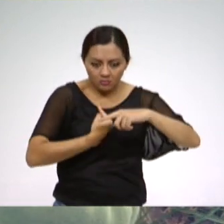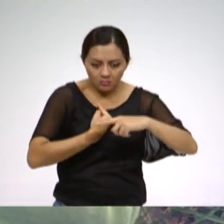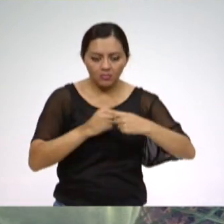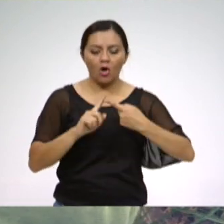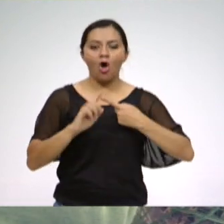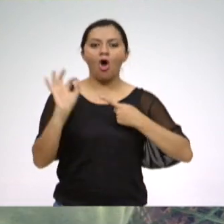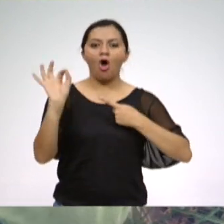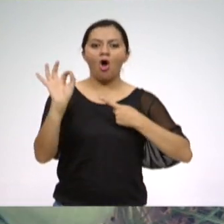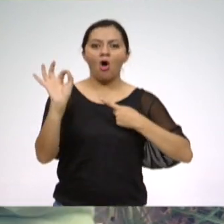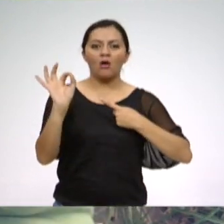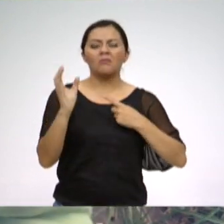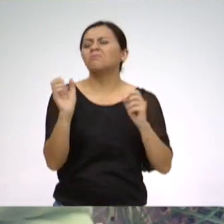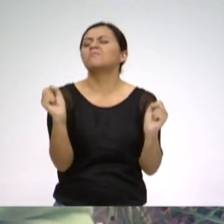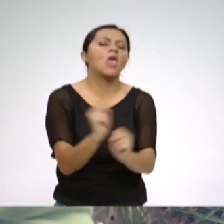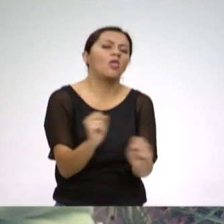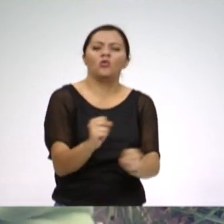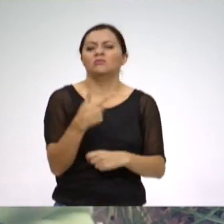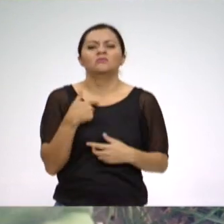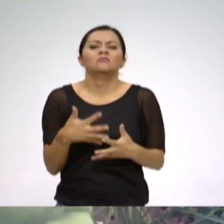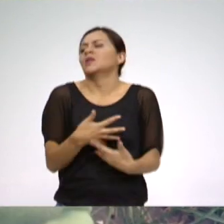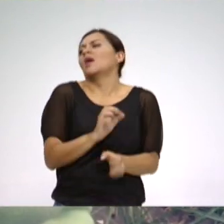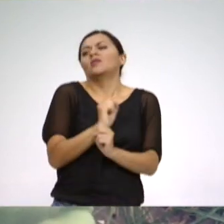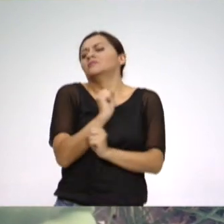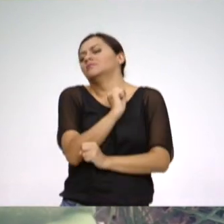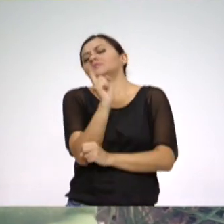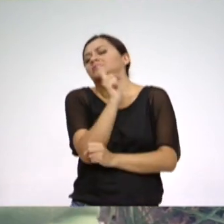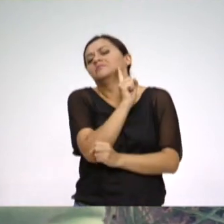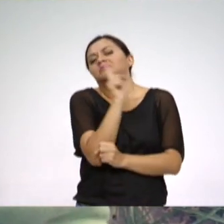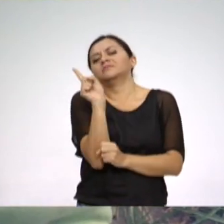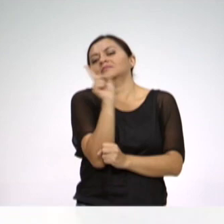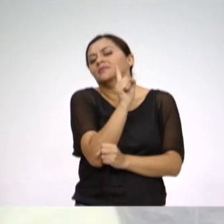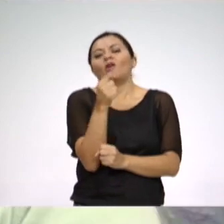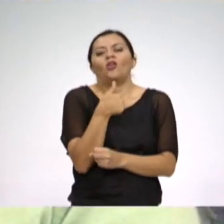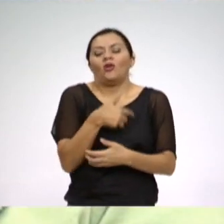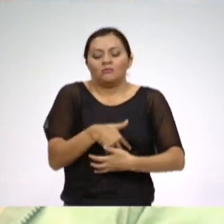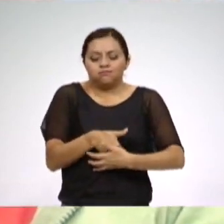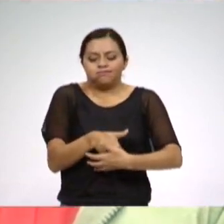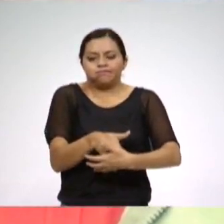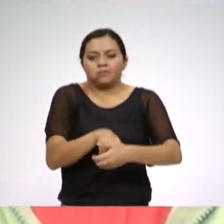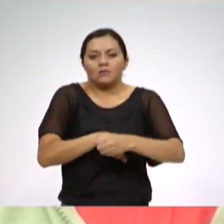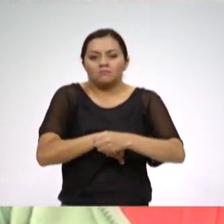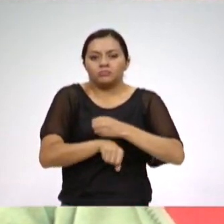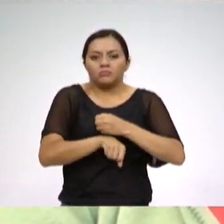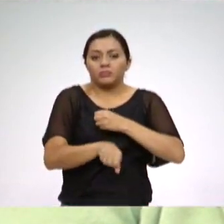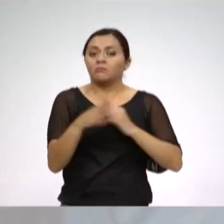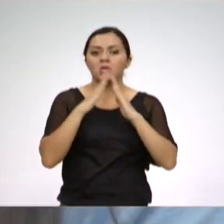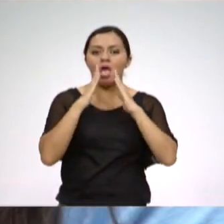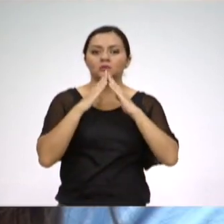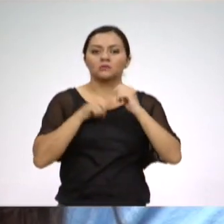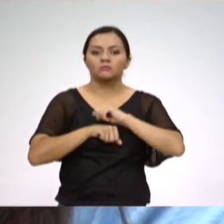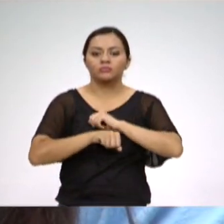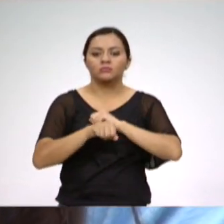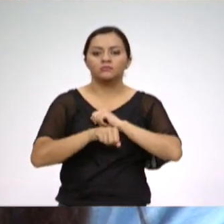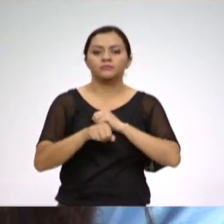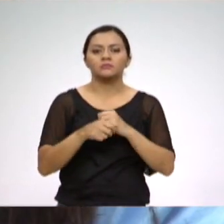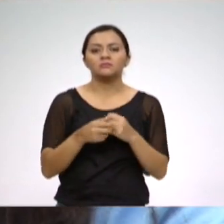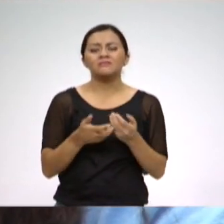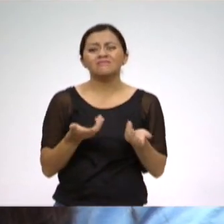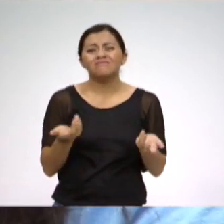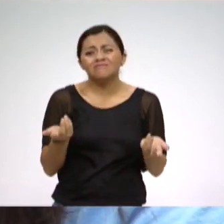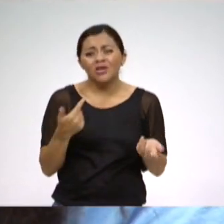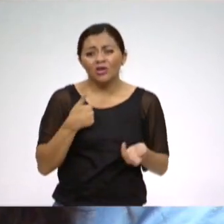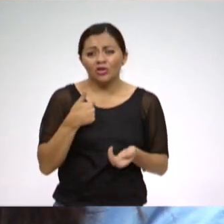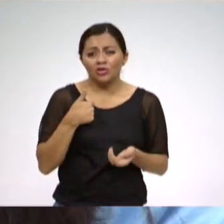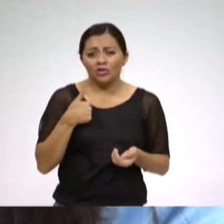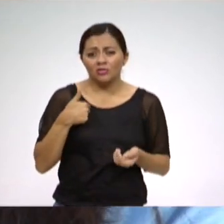unas cosas, y yo sí, francamente, yo he nacido a mis hijos, todos son nacidos en la casa. Yo era muy pequeña, sí,